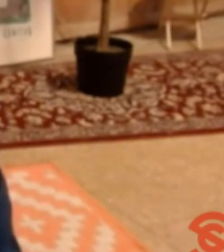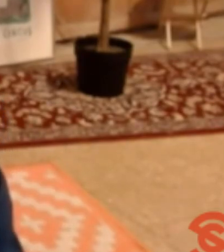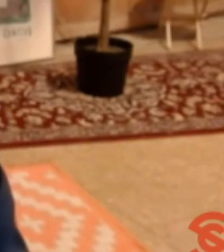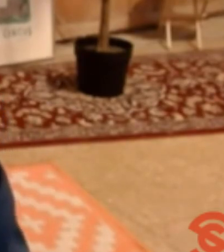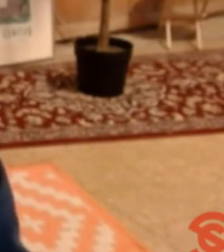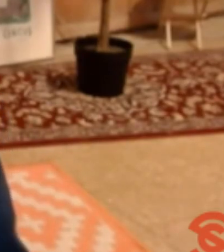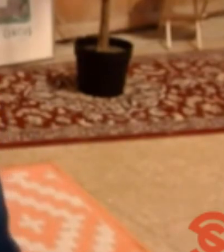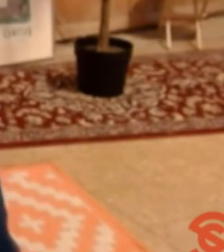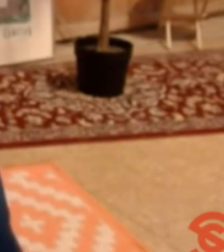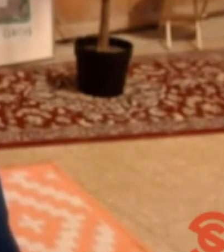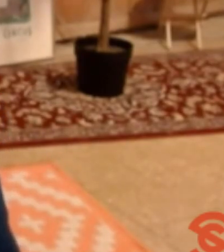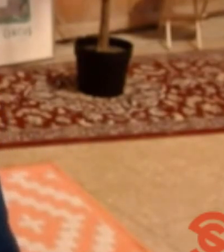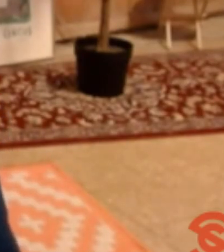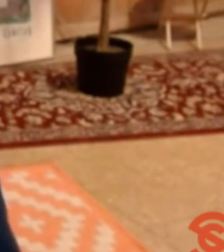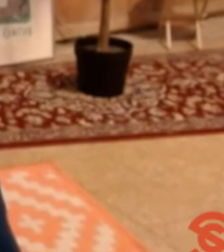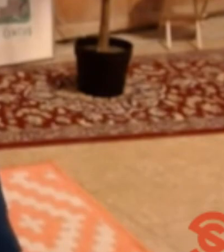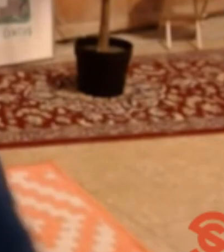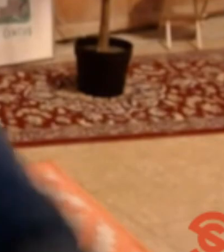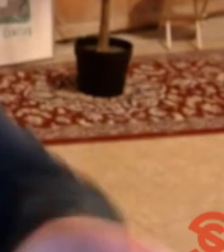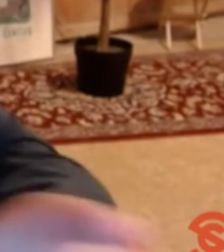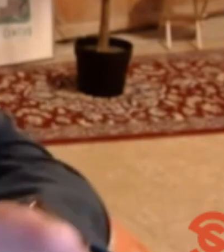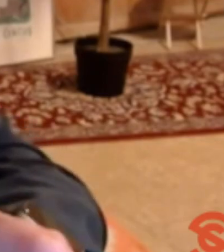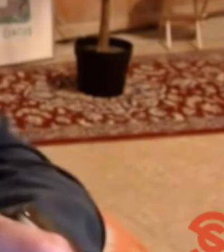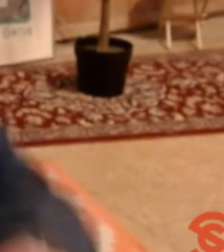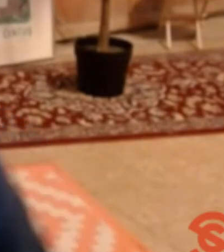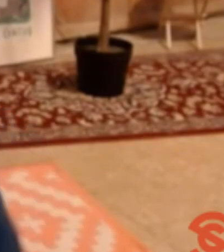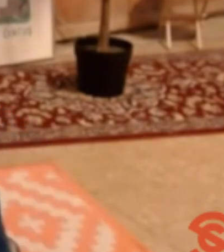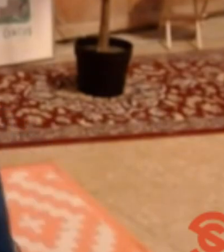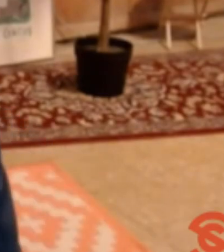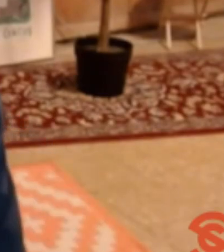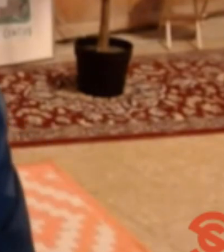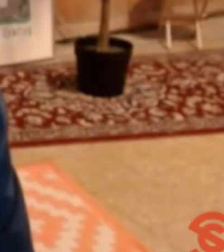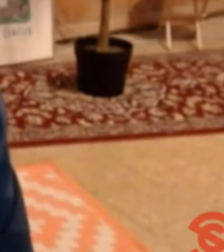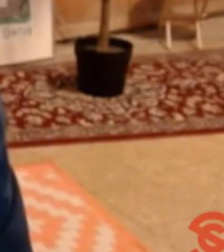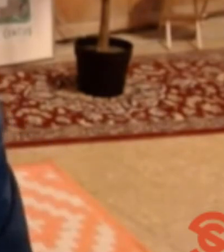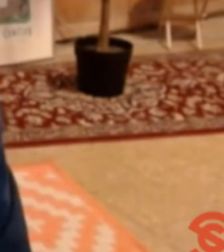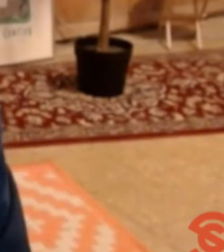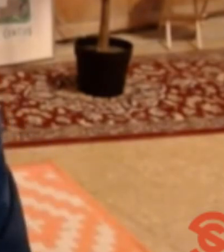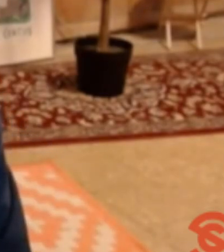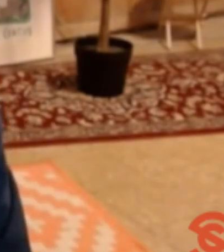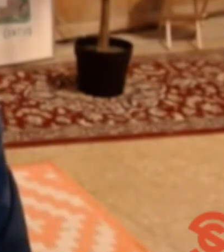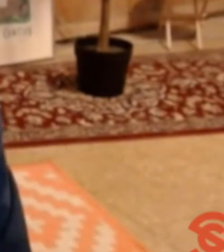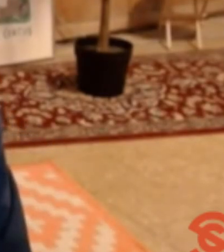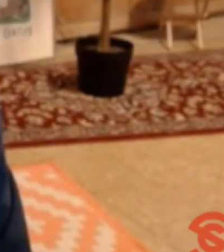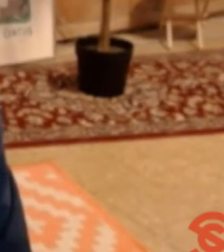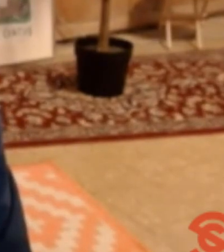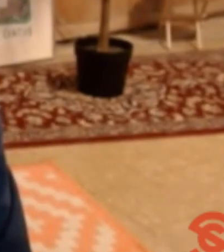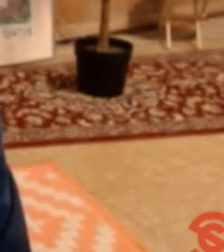a veces no puedo hacerlo todo al mismo tiempo, pero si lo tiene ahí, adelante, tírelo.